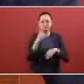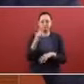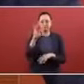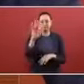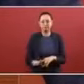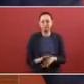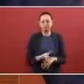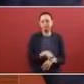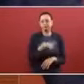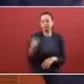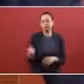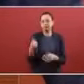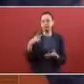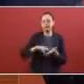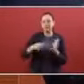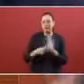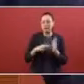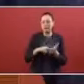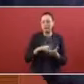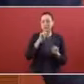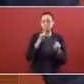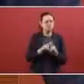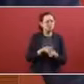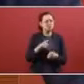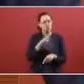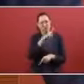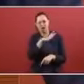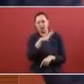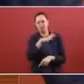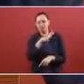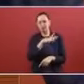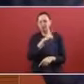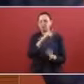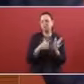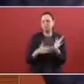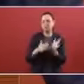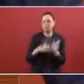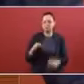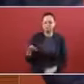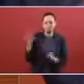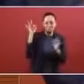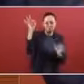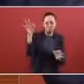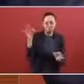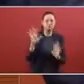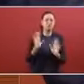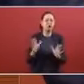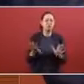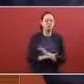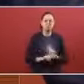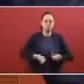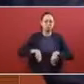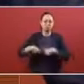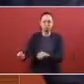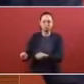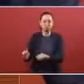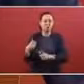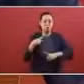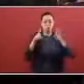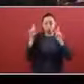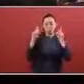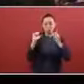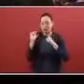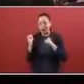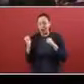ingeniero Jiménez Espriu, él también está aquí, por cierto, y tiene el documento que acredita el cambio de propiedad. No hay ninguna duda al